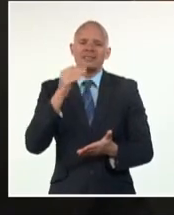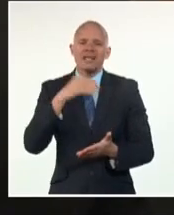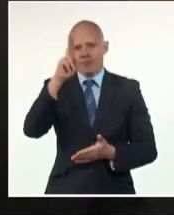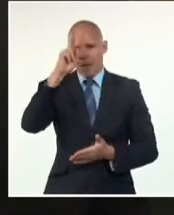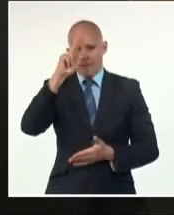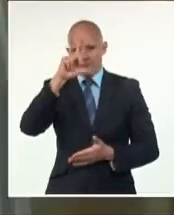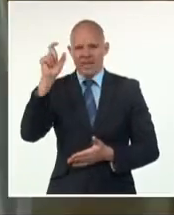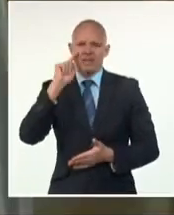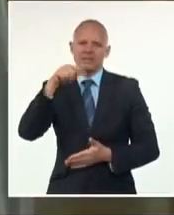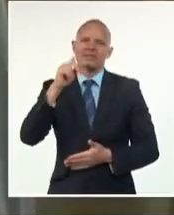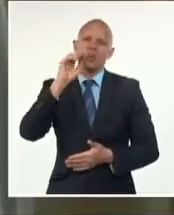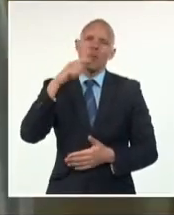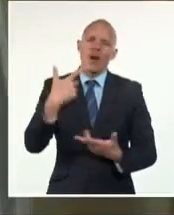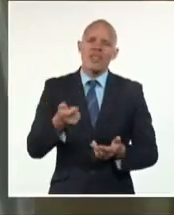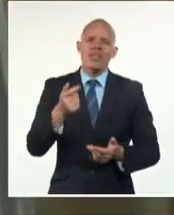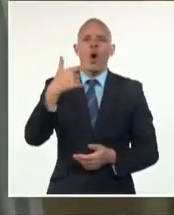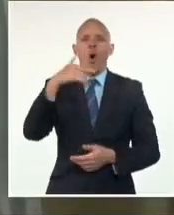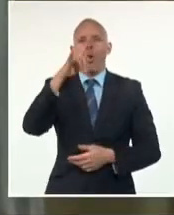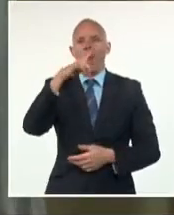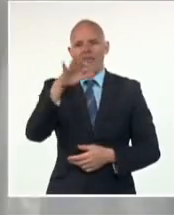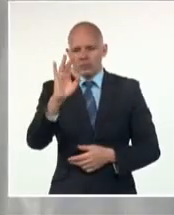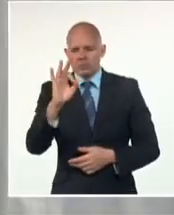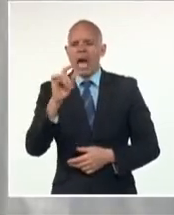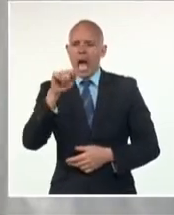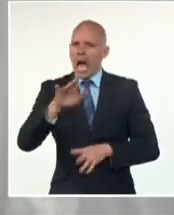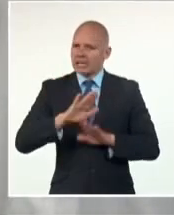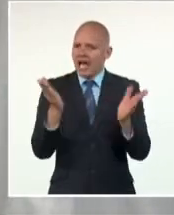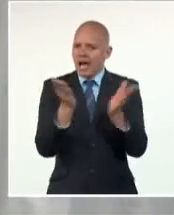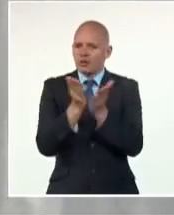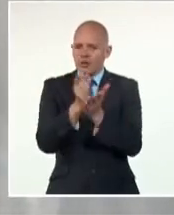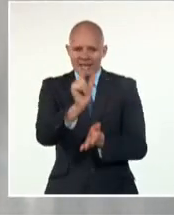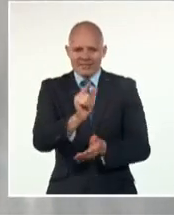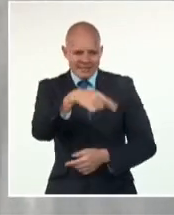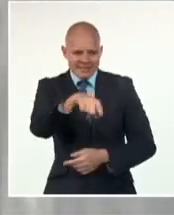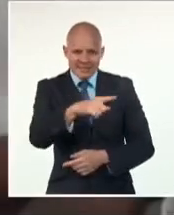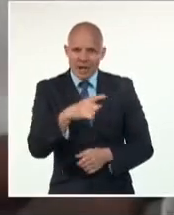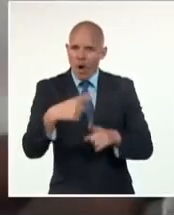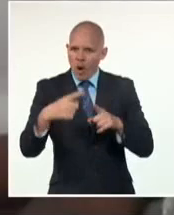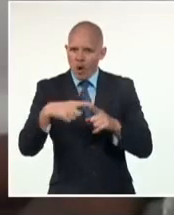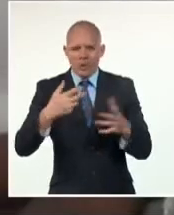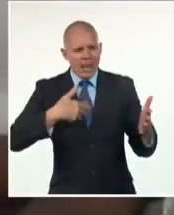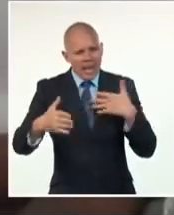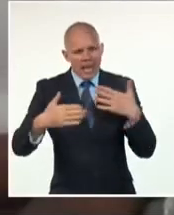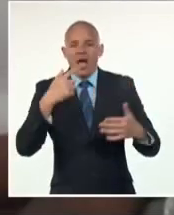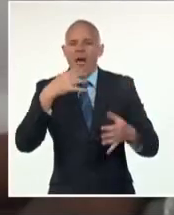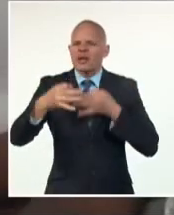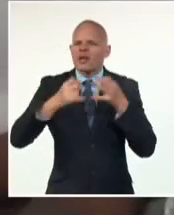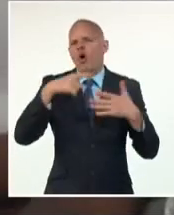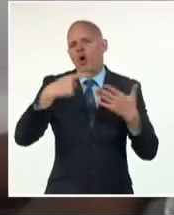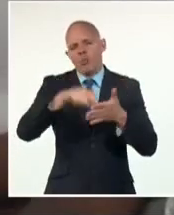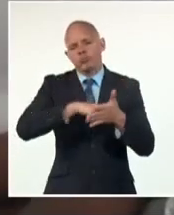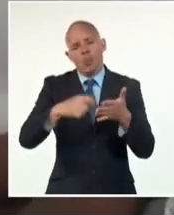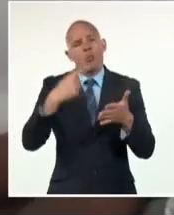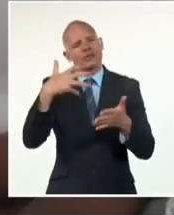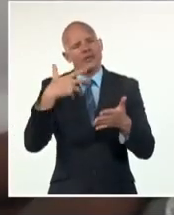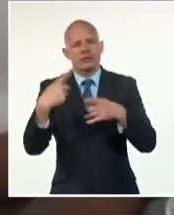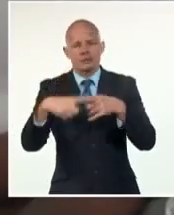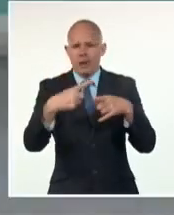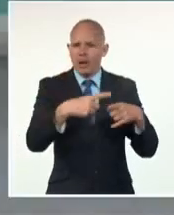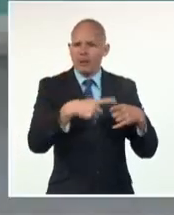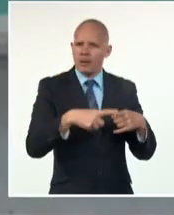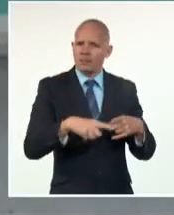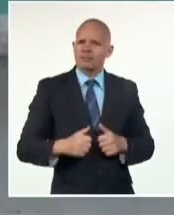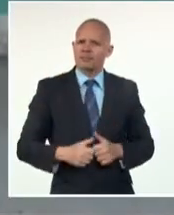donde sostuvieron fructíferas conversaciones con estudiantes de primer año sobre la importancia del poder popular y las bases de la democracia en el